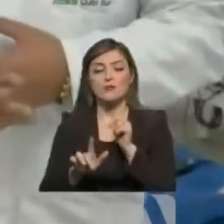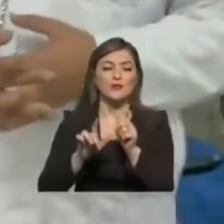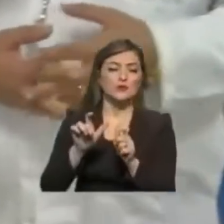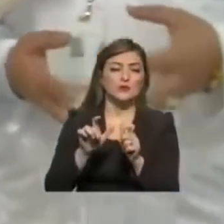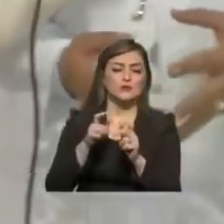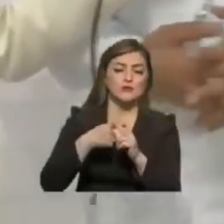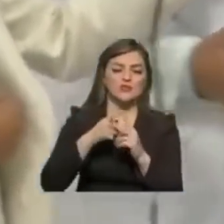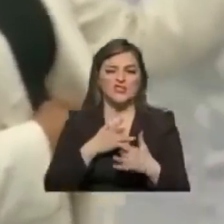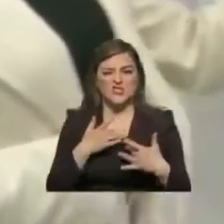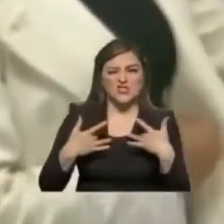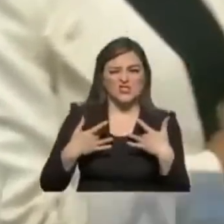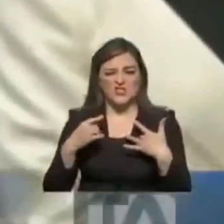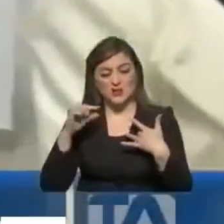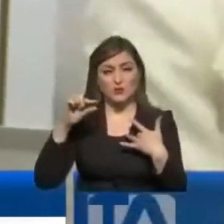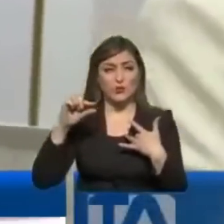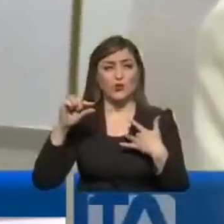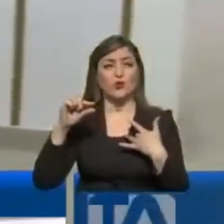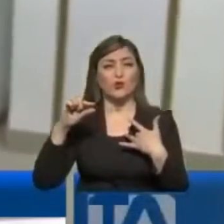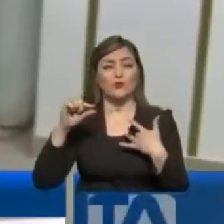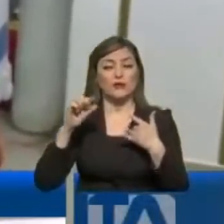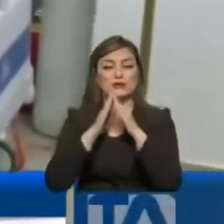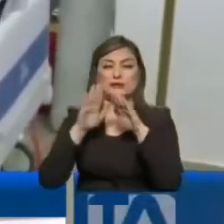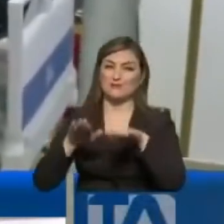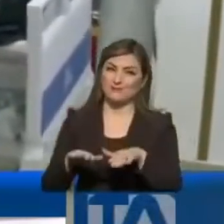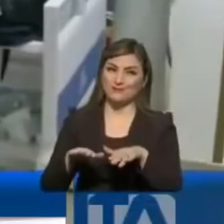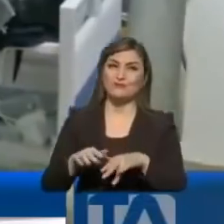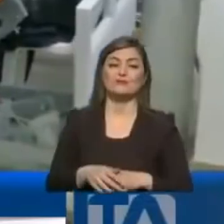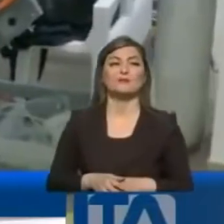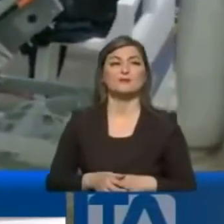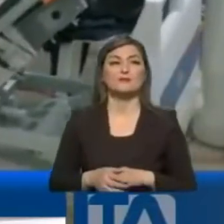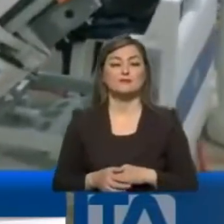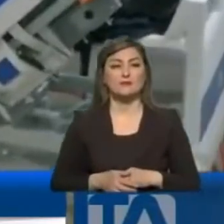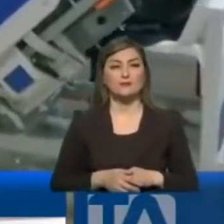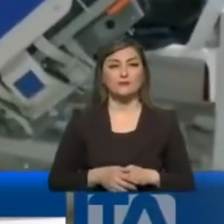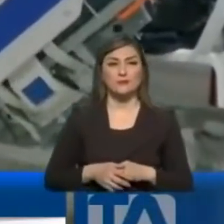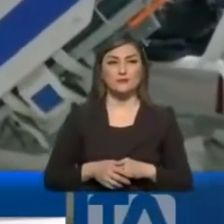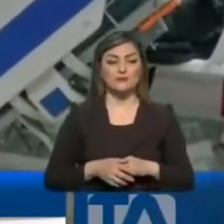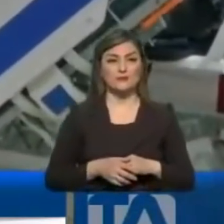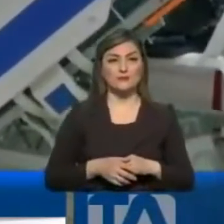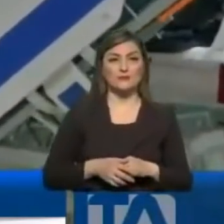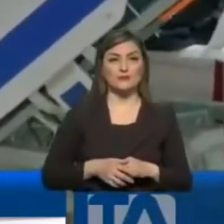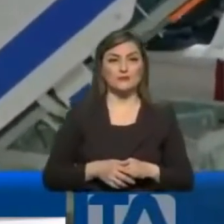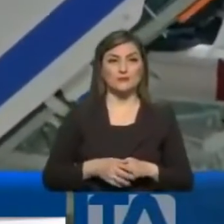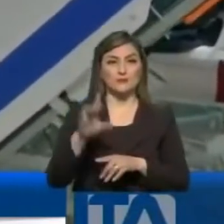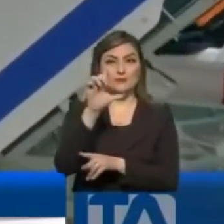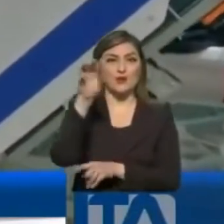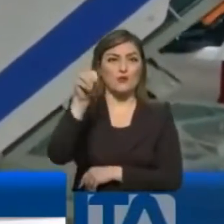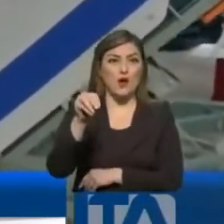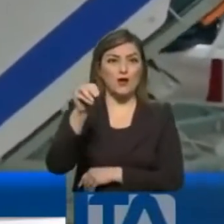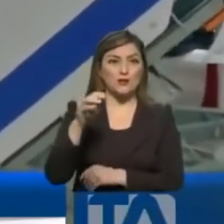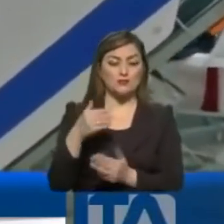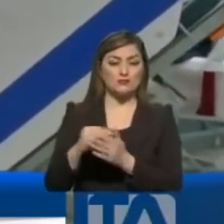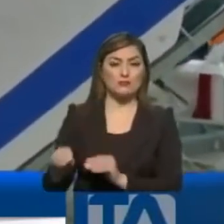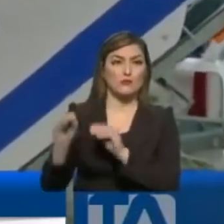la sintomatología o tienen una sintomatología leve, obviamente ellos son los que se quedan guardados en casa hasta que el día lunes o martes